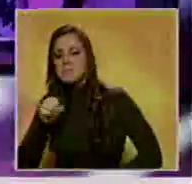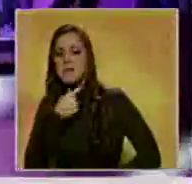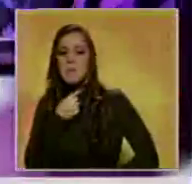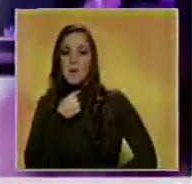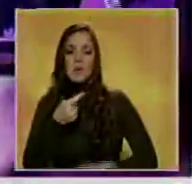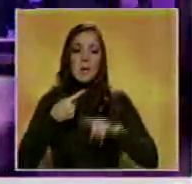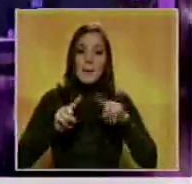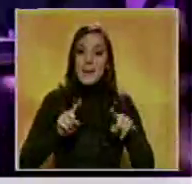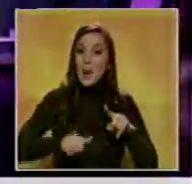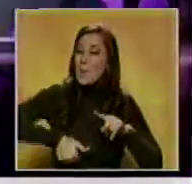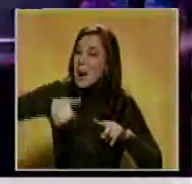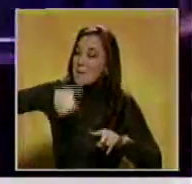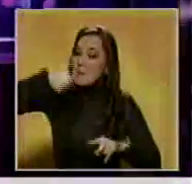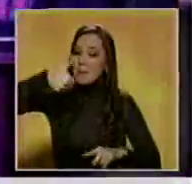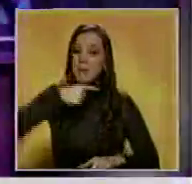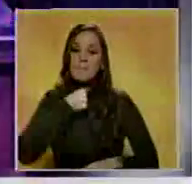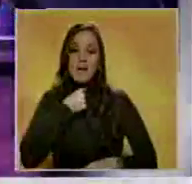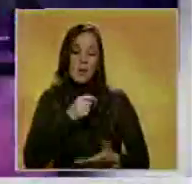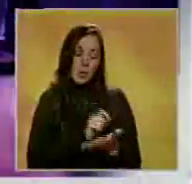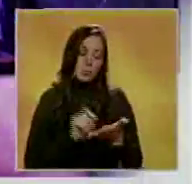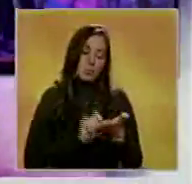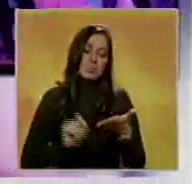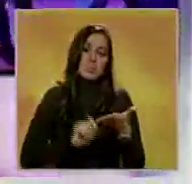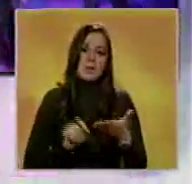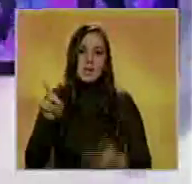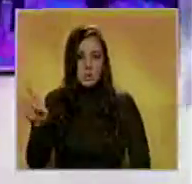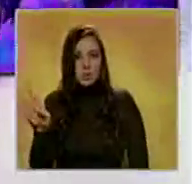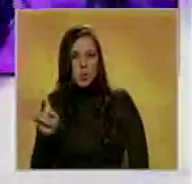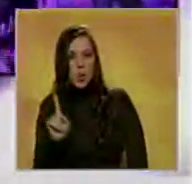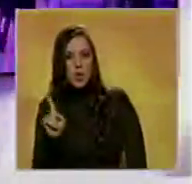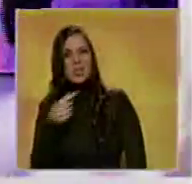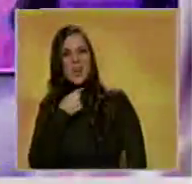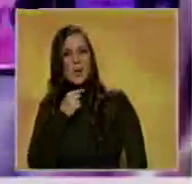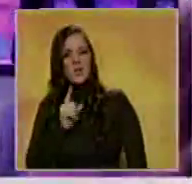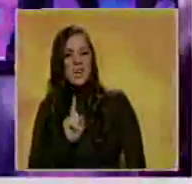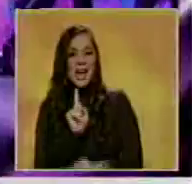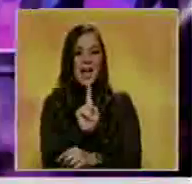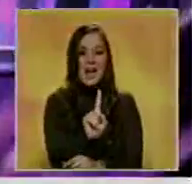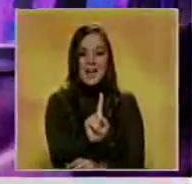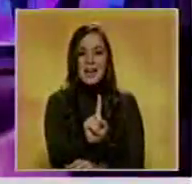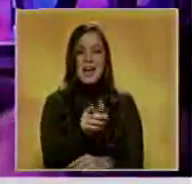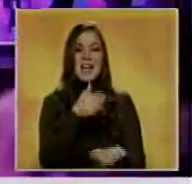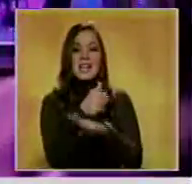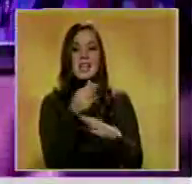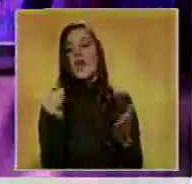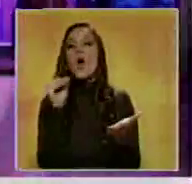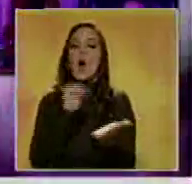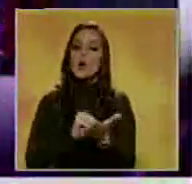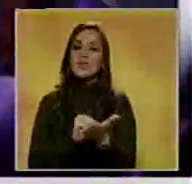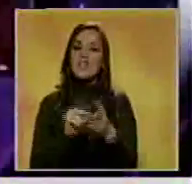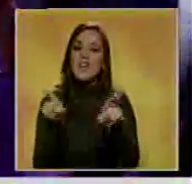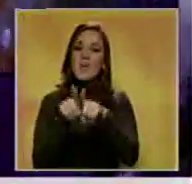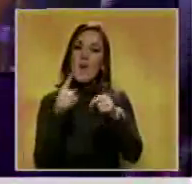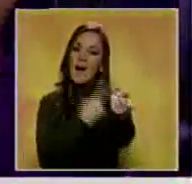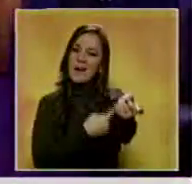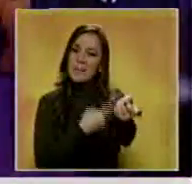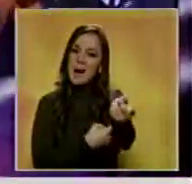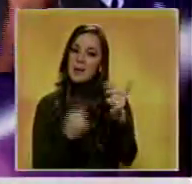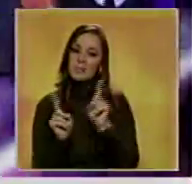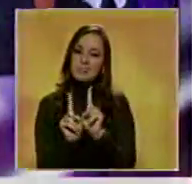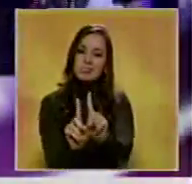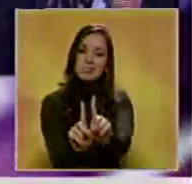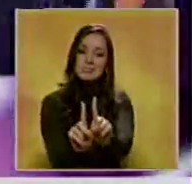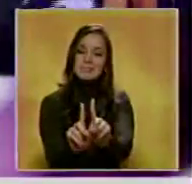o actuar en tarima, ¿no? Bueno, ¿regresarías a cantar en un Miss Venezuela? ¿Te gustaría, Víctor, volver en compañía de tu hermano, como ya lo pudimos ver? Claro, por